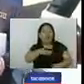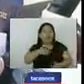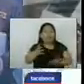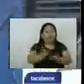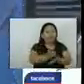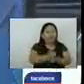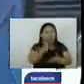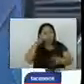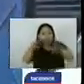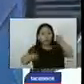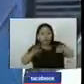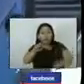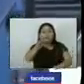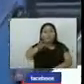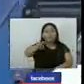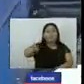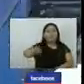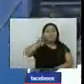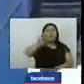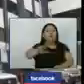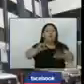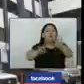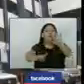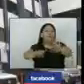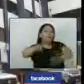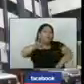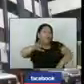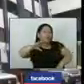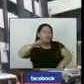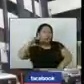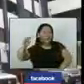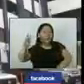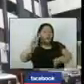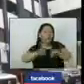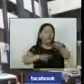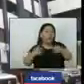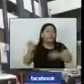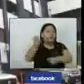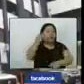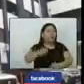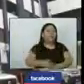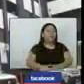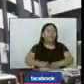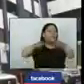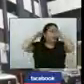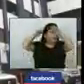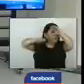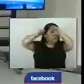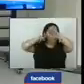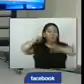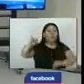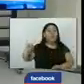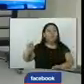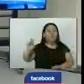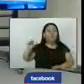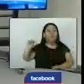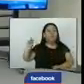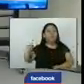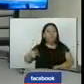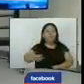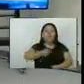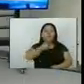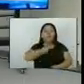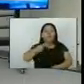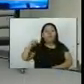identificado más de 1.365 millones de dólares. Con imágenes de Juan Castellanos, un